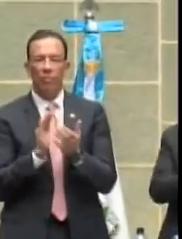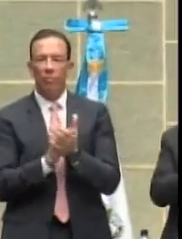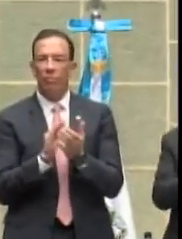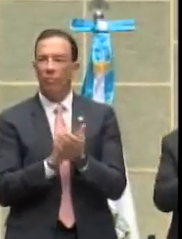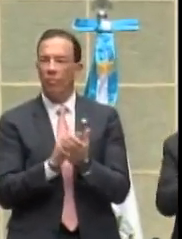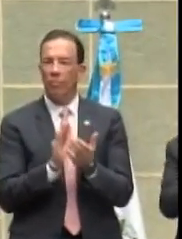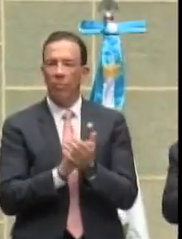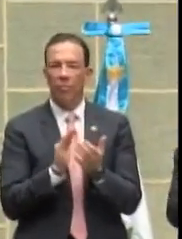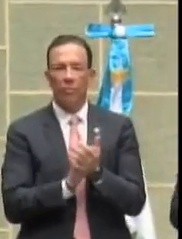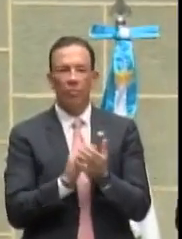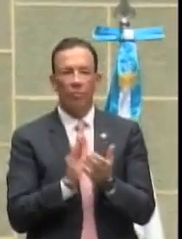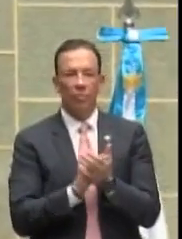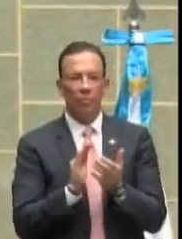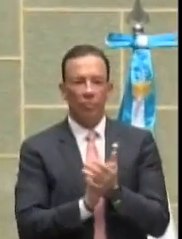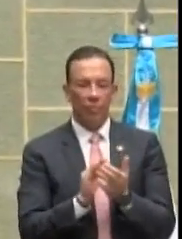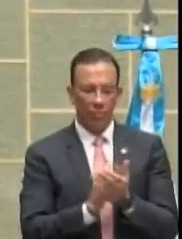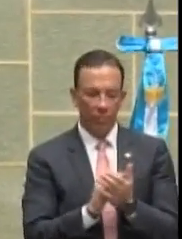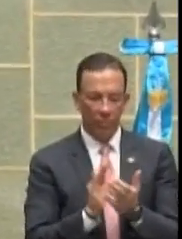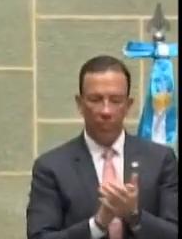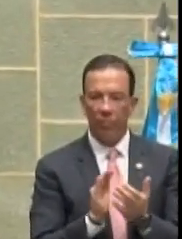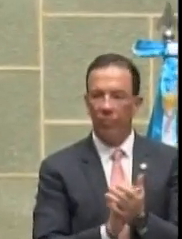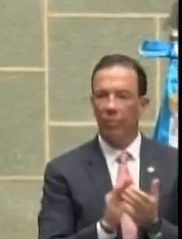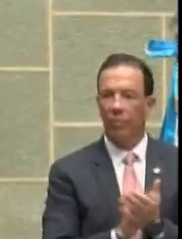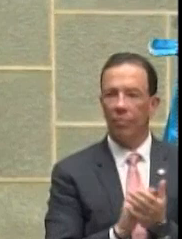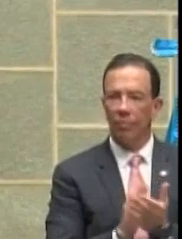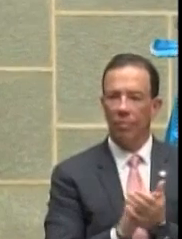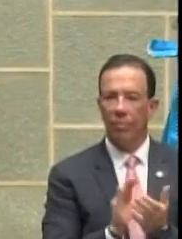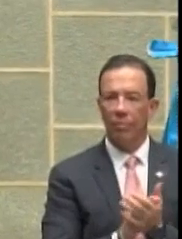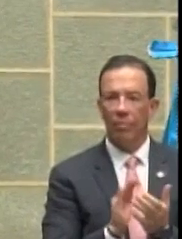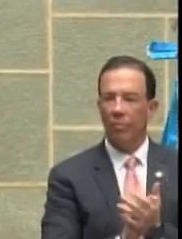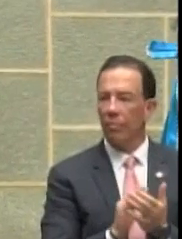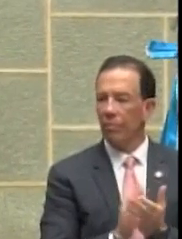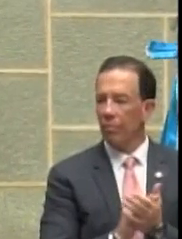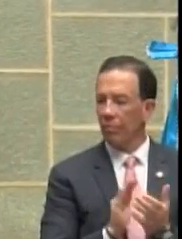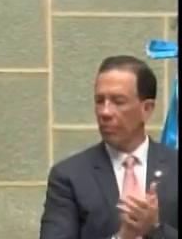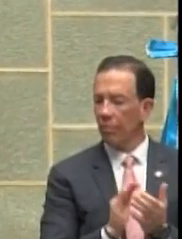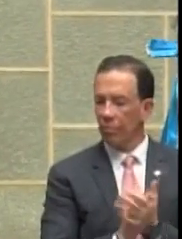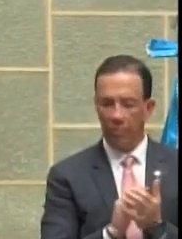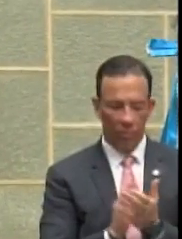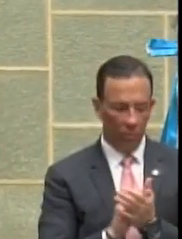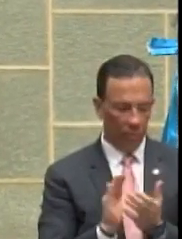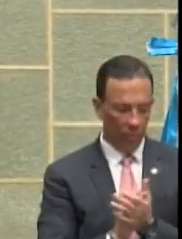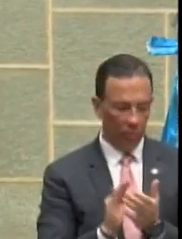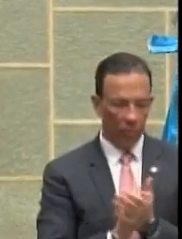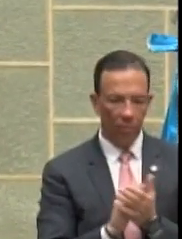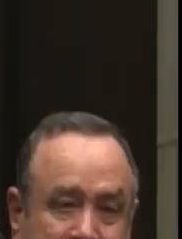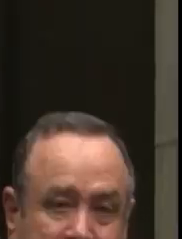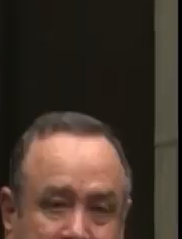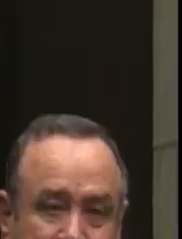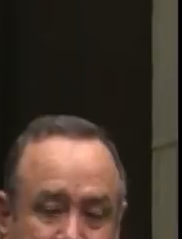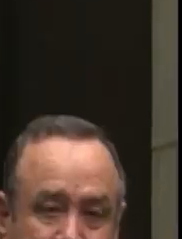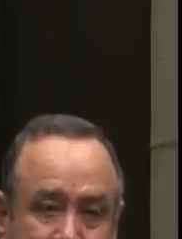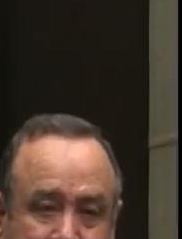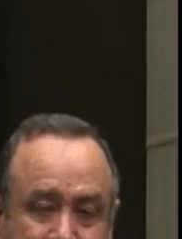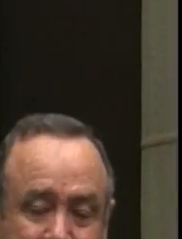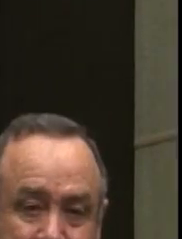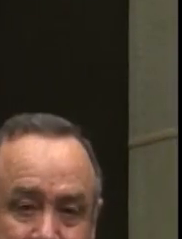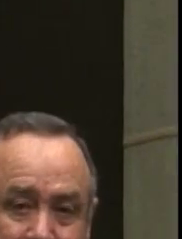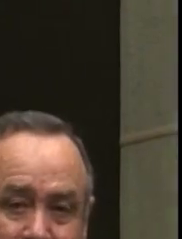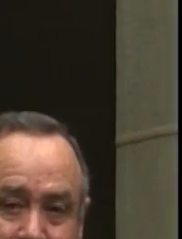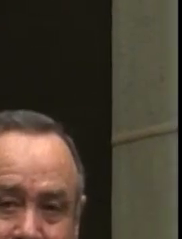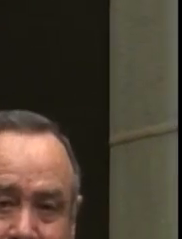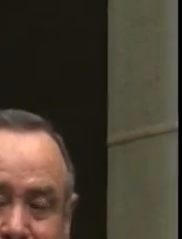esas letras pequeñas poderlas ampliar y por qué haber usarlo pues tampoco desconfianza pero la idea